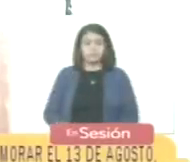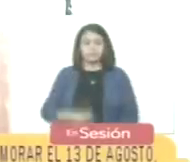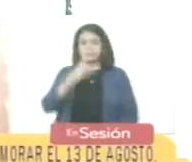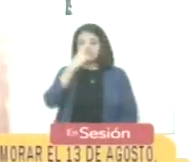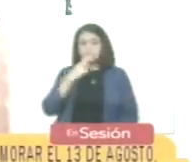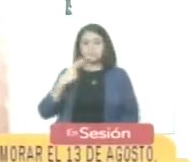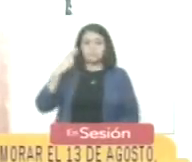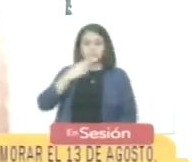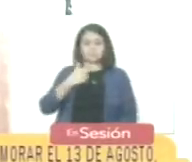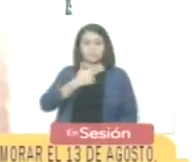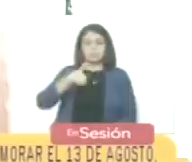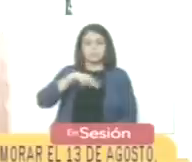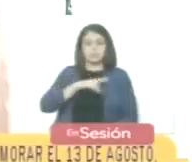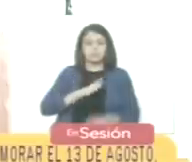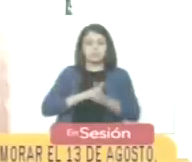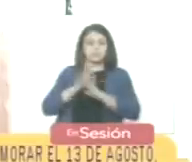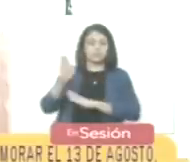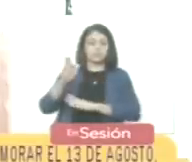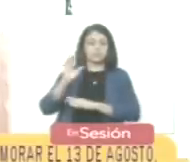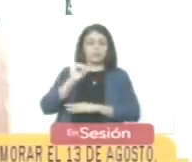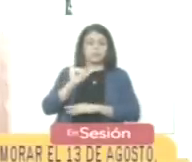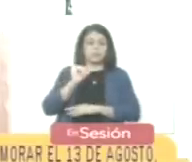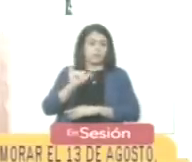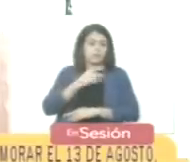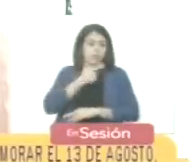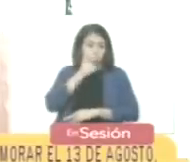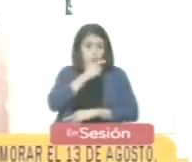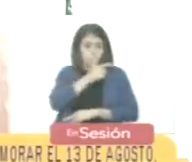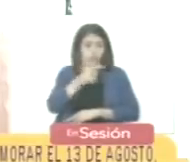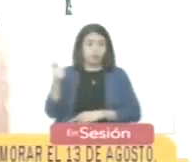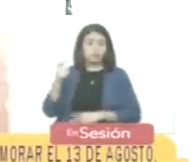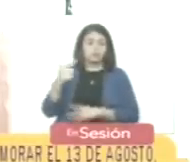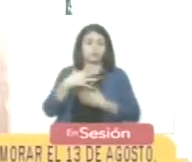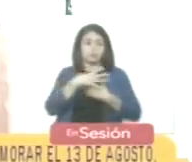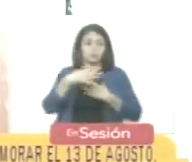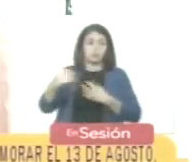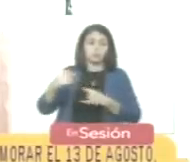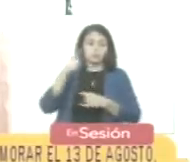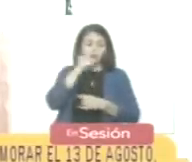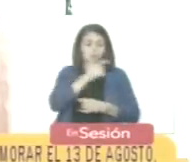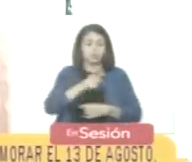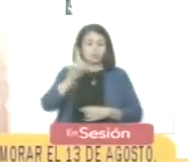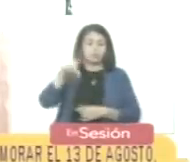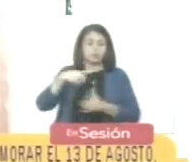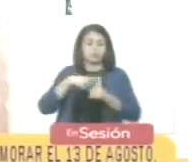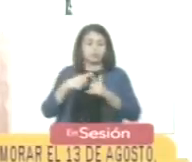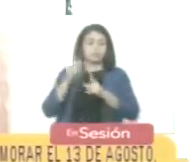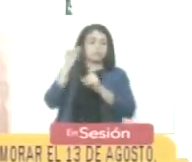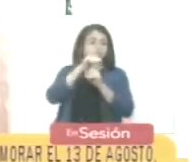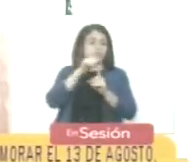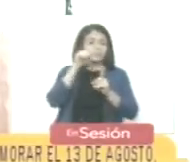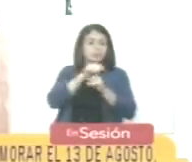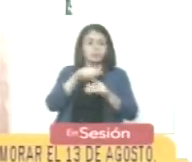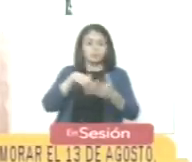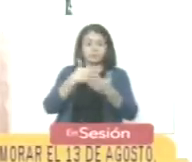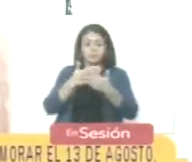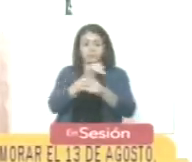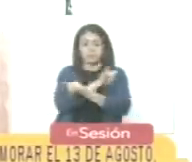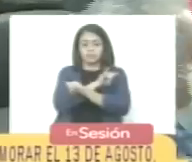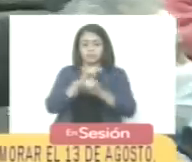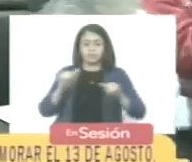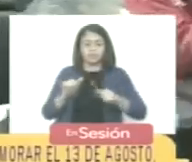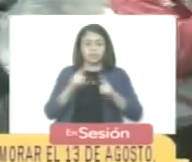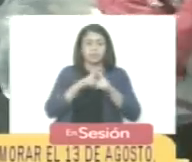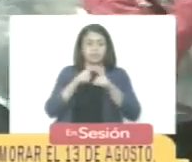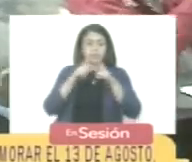comprometió con nosotros en que se iba a consumir por su pueblo. Darío se consumió por su pueblo también. En la lucha hasta el final.